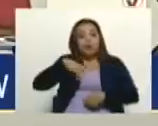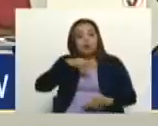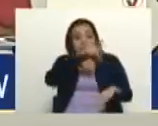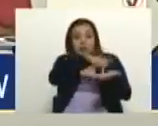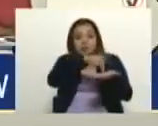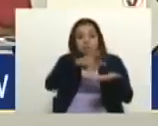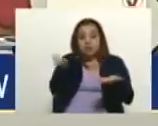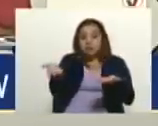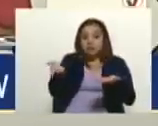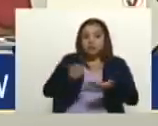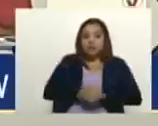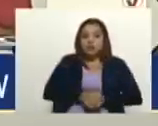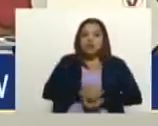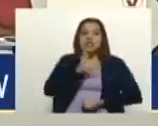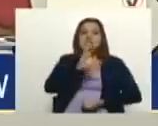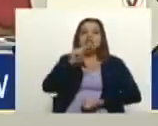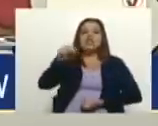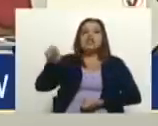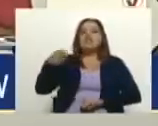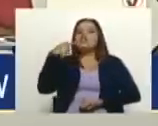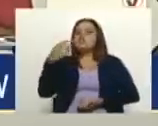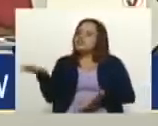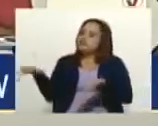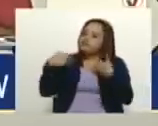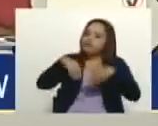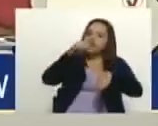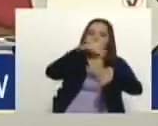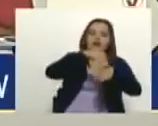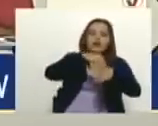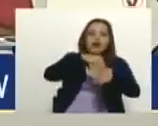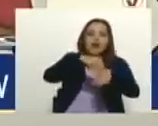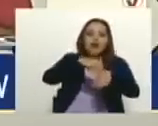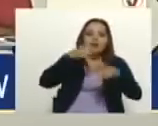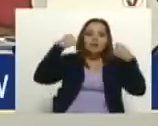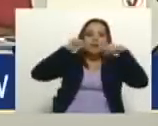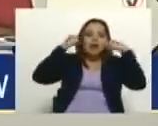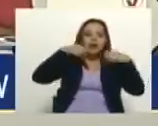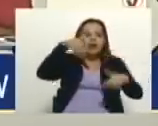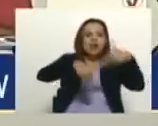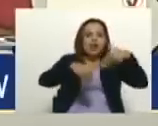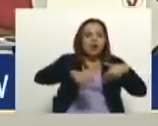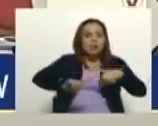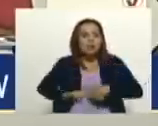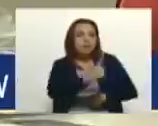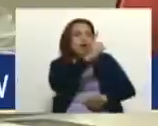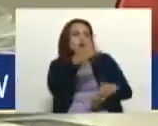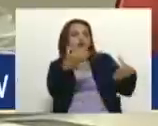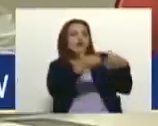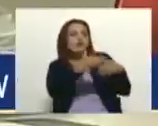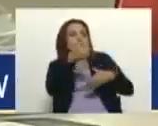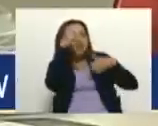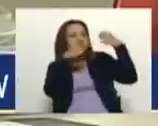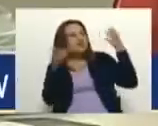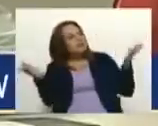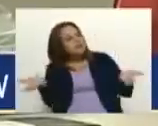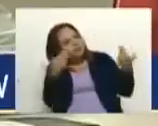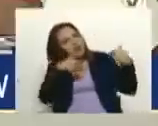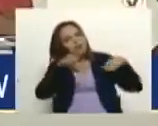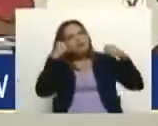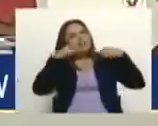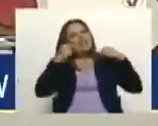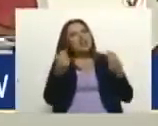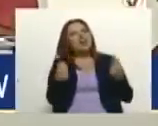CNE llama simulacro de elecciones, los primeros que se asoman ahí es el chavismo, para practicar cómo se